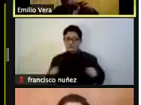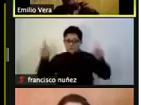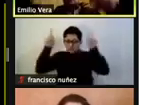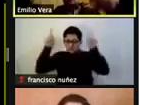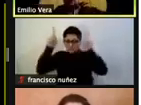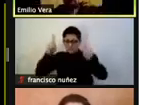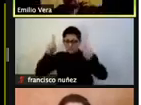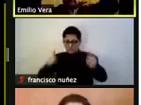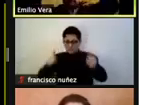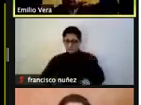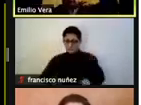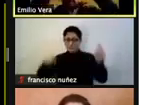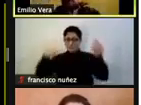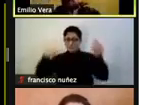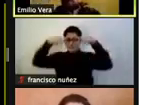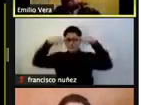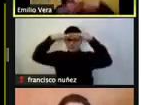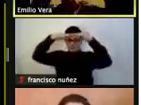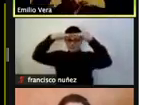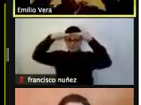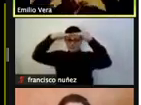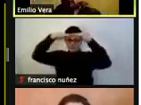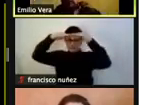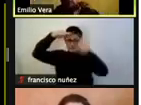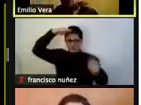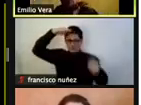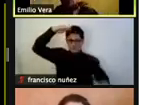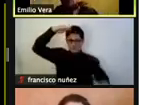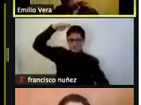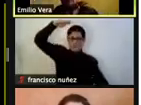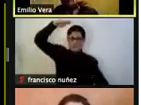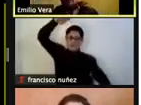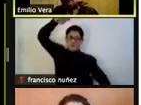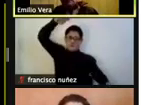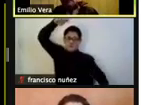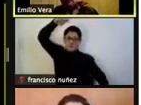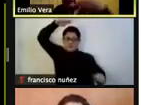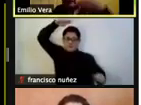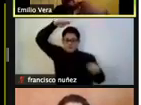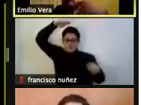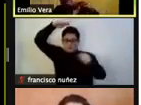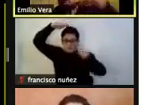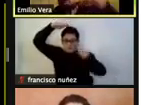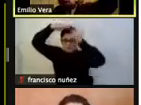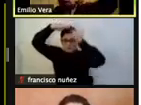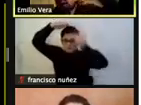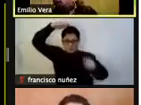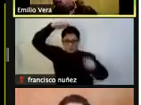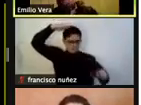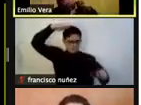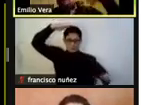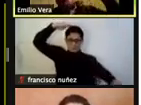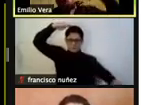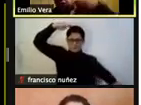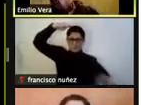fuente hacia abajo, en el agua primero, en el subsuelo oceánico y más abajo